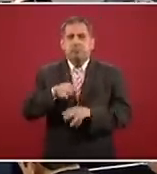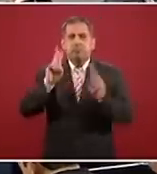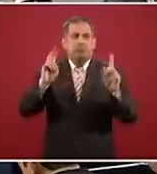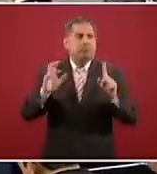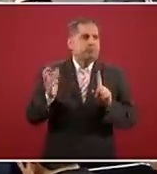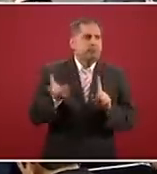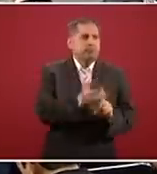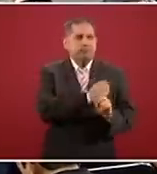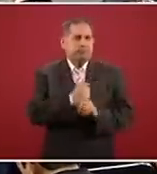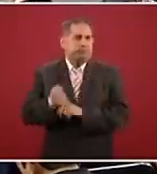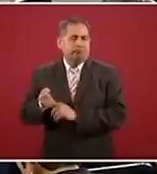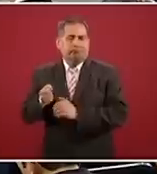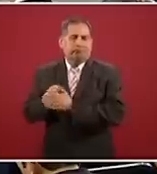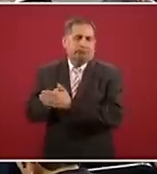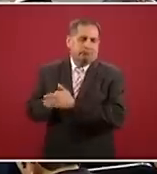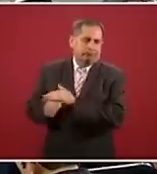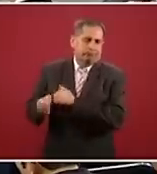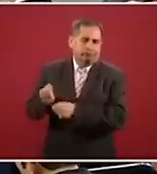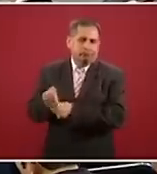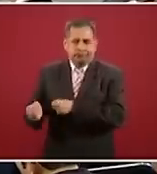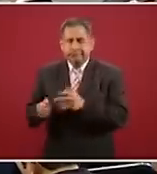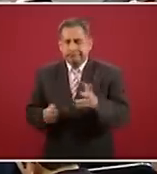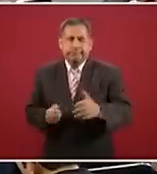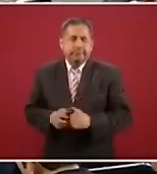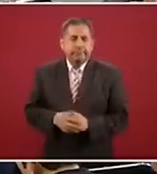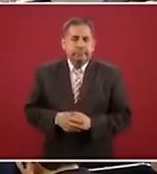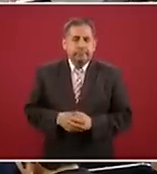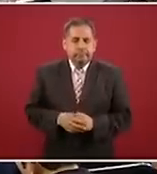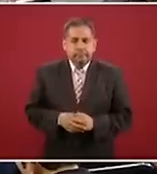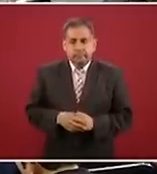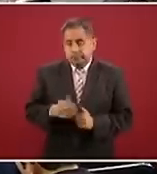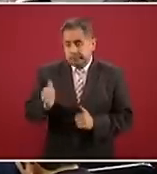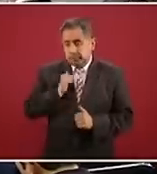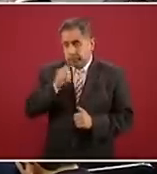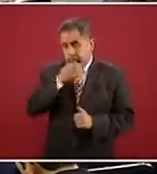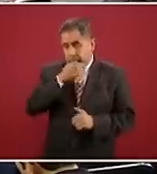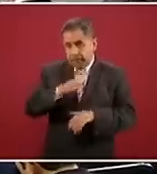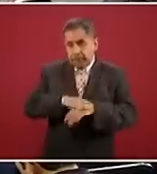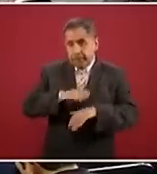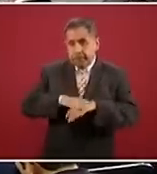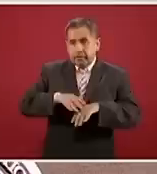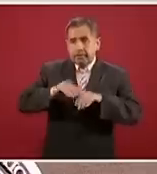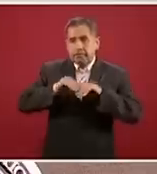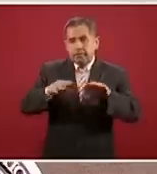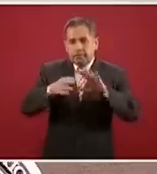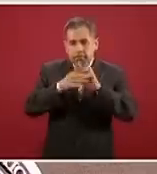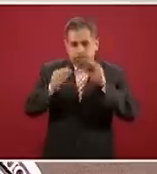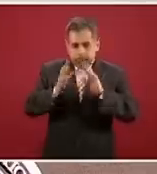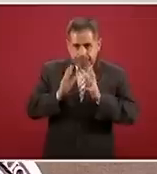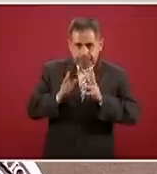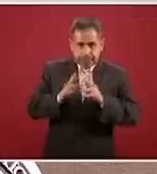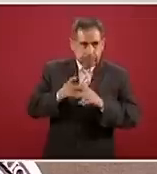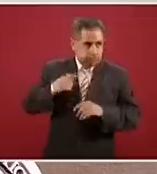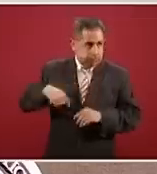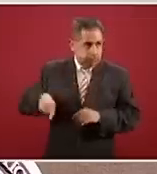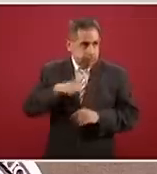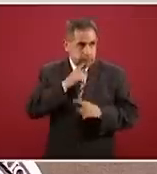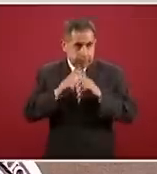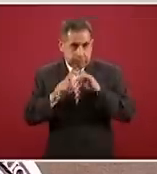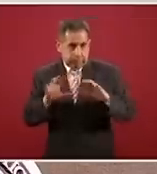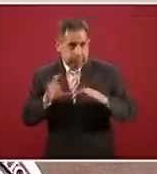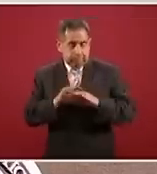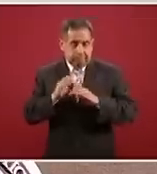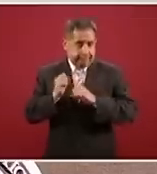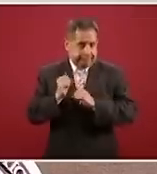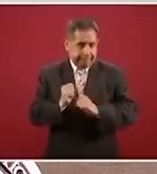afortunadamente en descenso. Aprovecho para decir a ustedes que hemos consolidado de